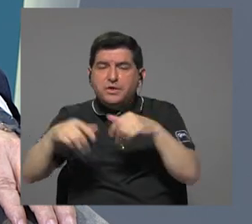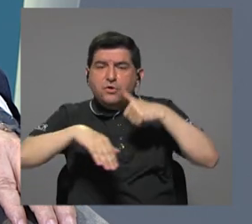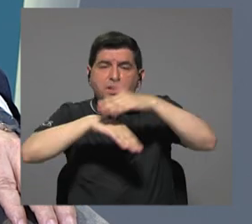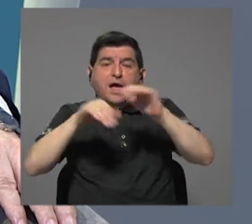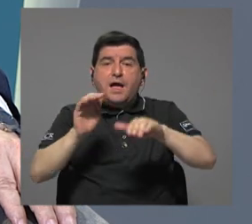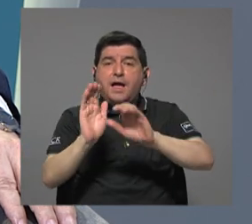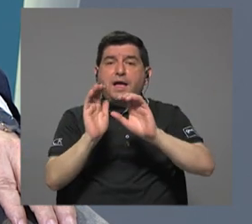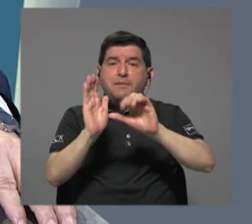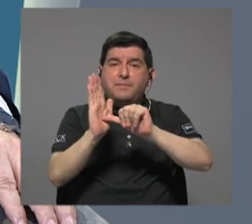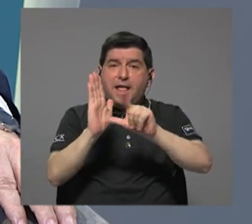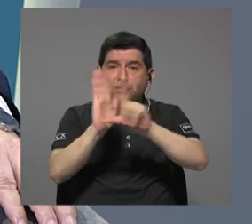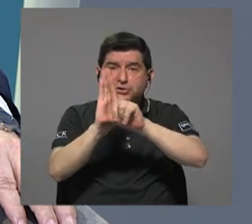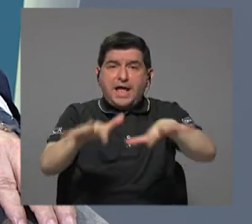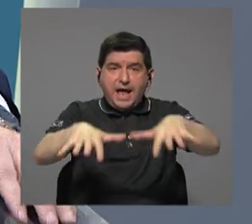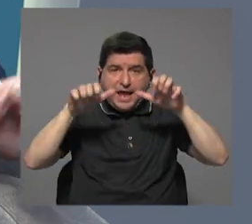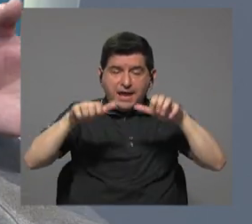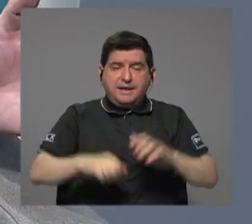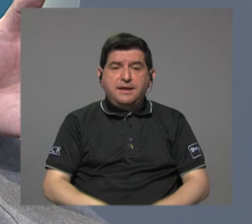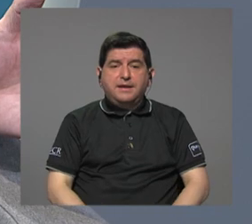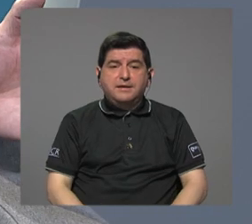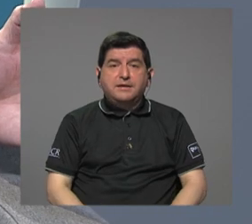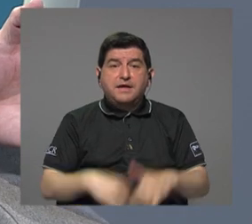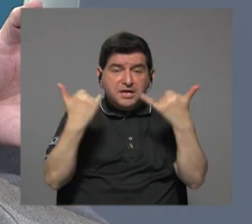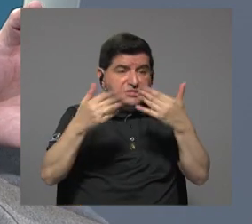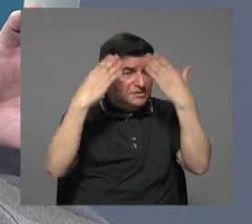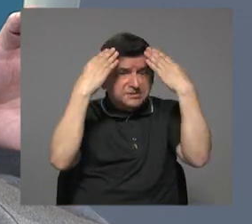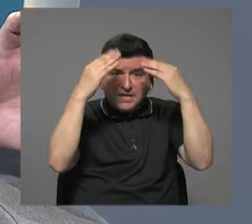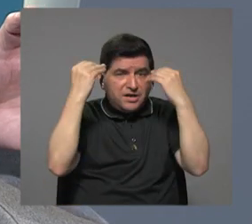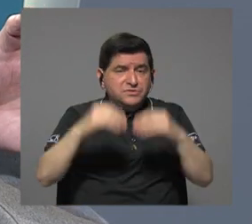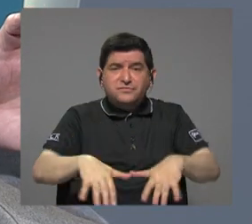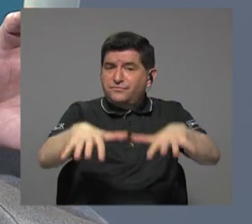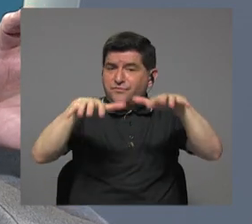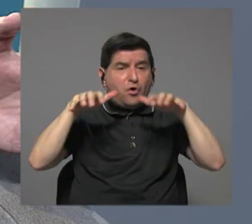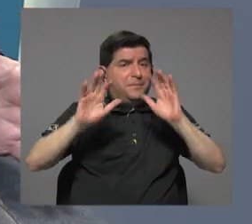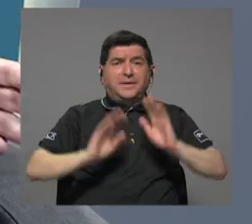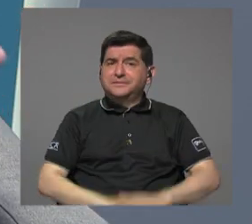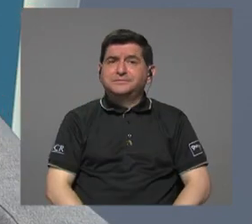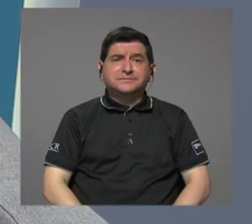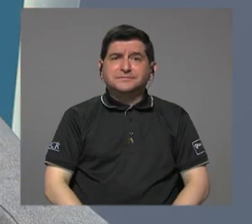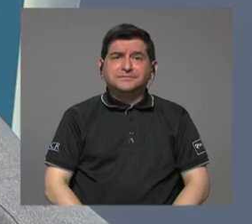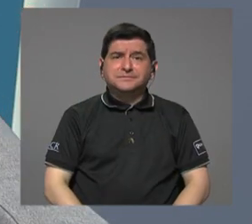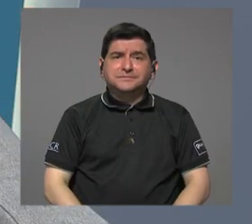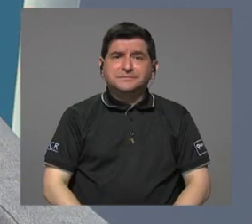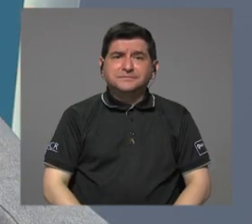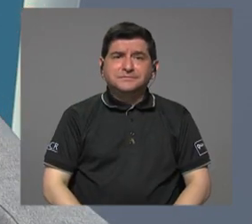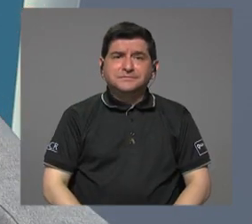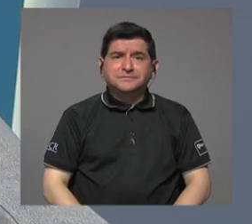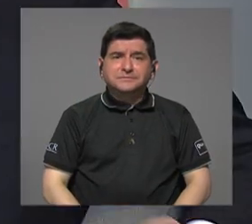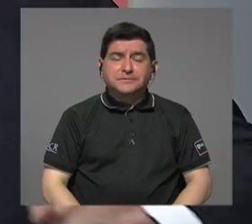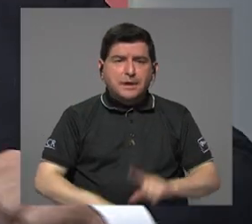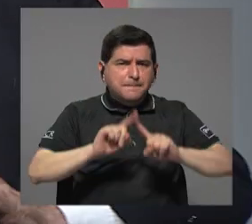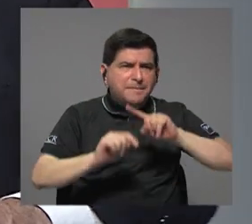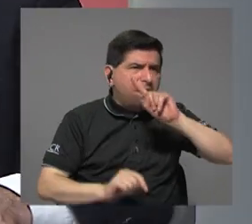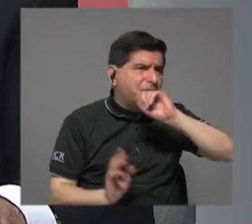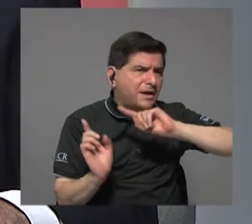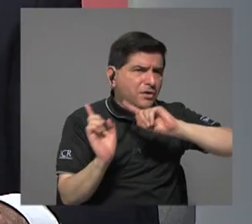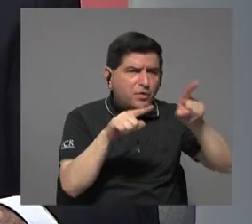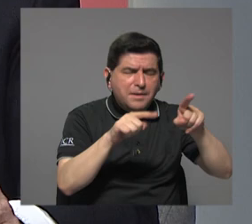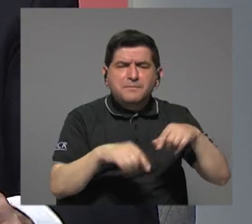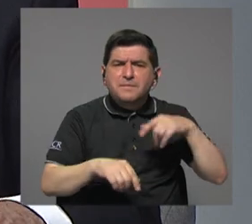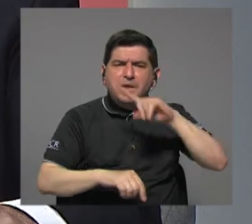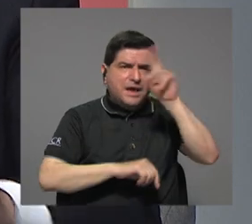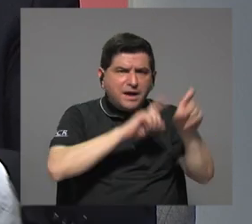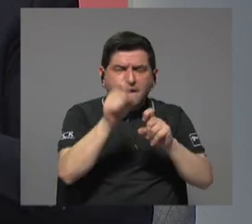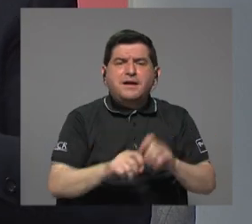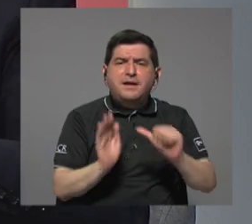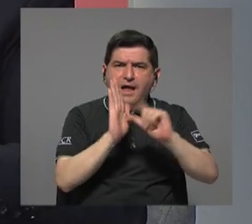o sea las anotadas ya están los informes en el plenario pero se fue a consulta y la asamblea